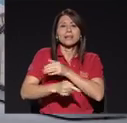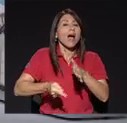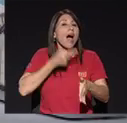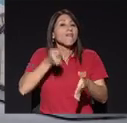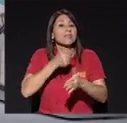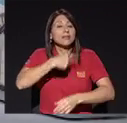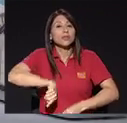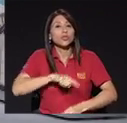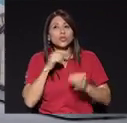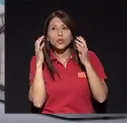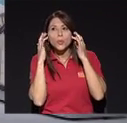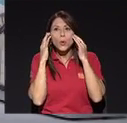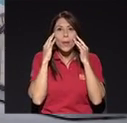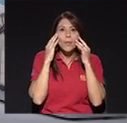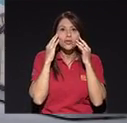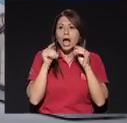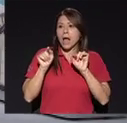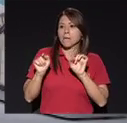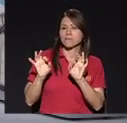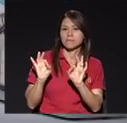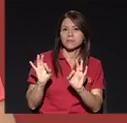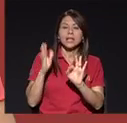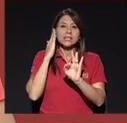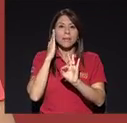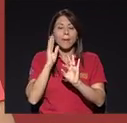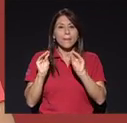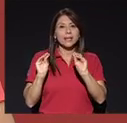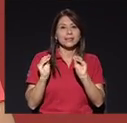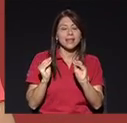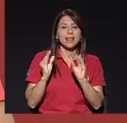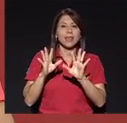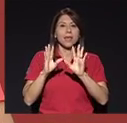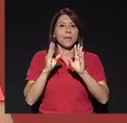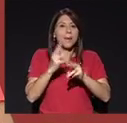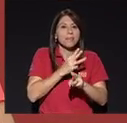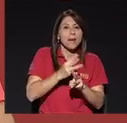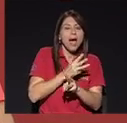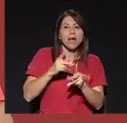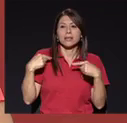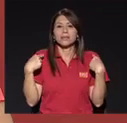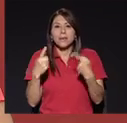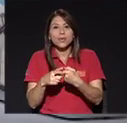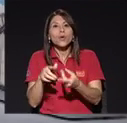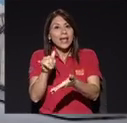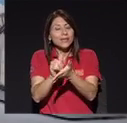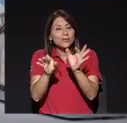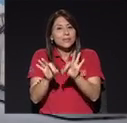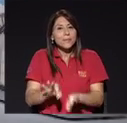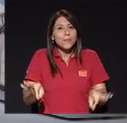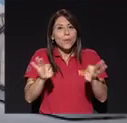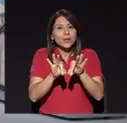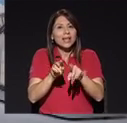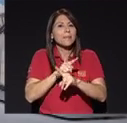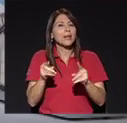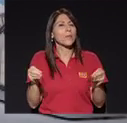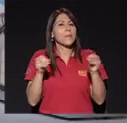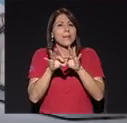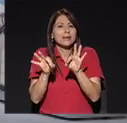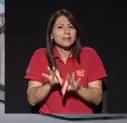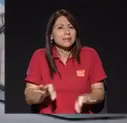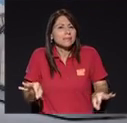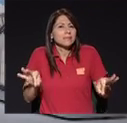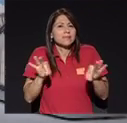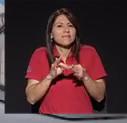a veces nos preocupamos mucho de que sepan bastante de matemática, español y demás, ¿verdad? Eso es importante, pero lo